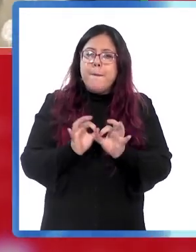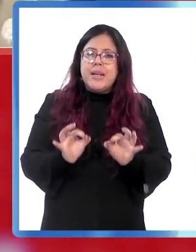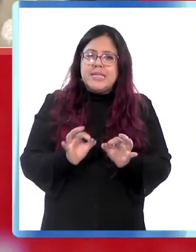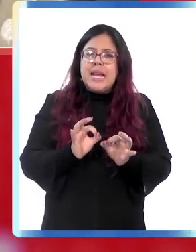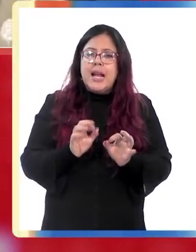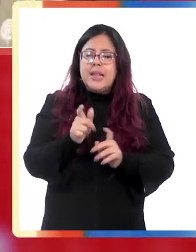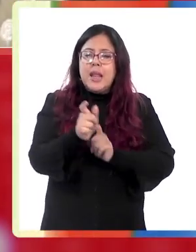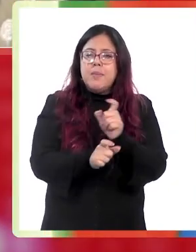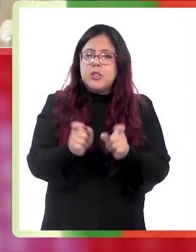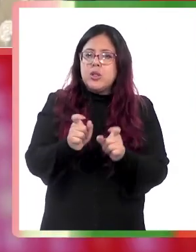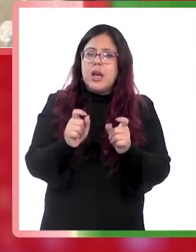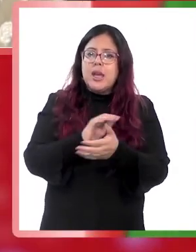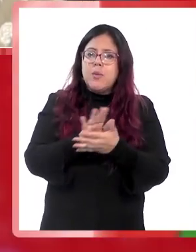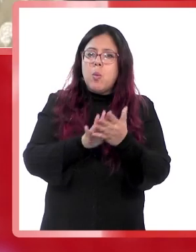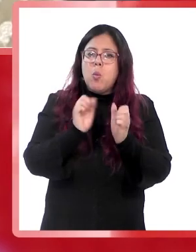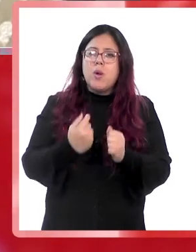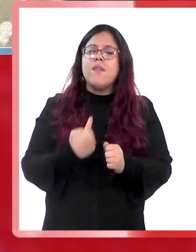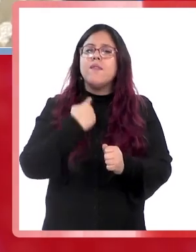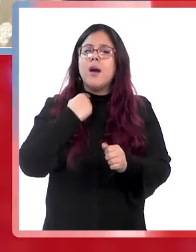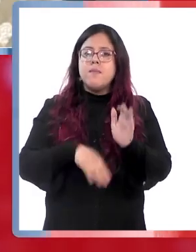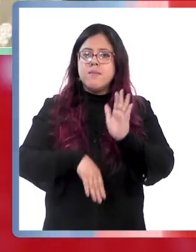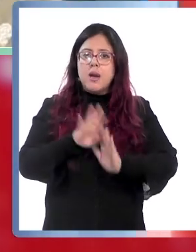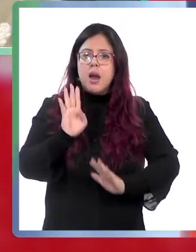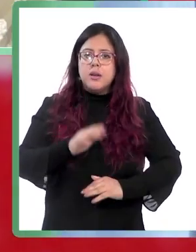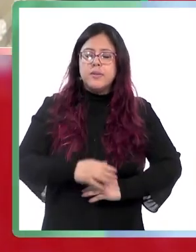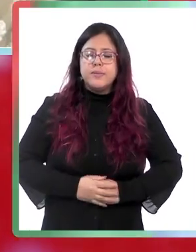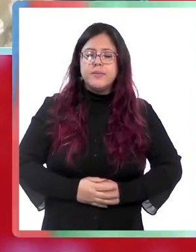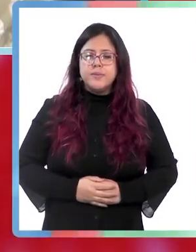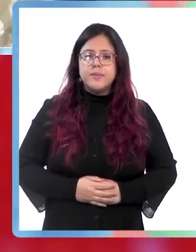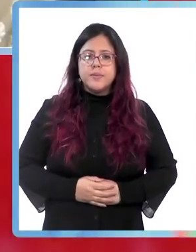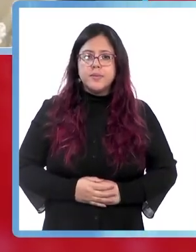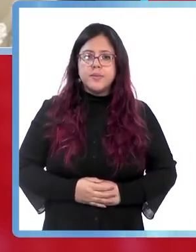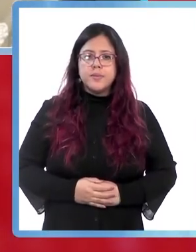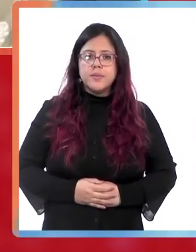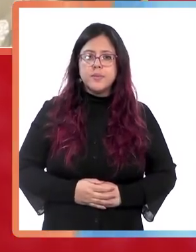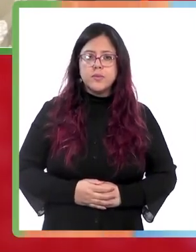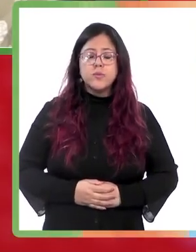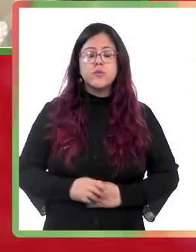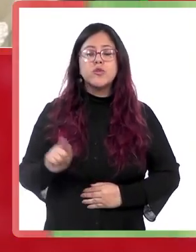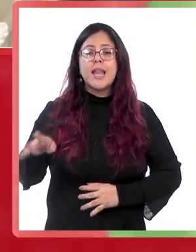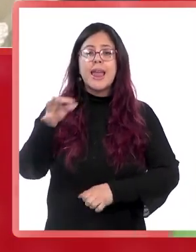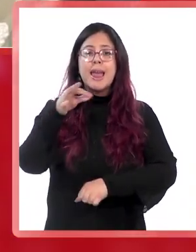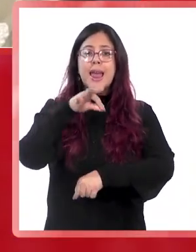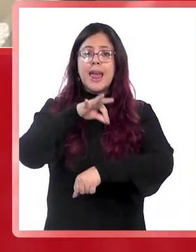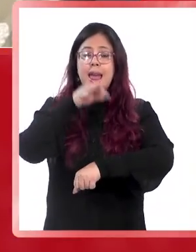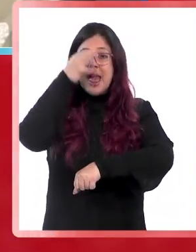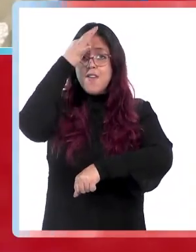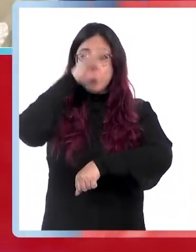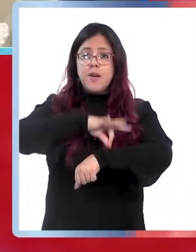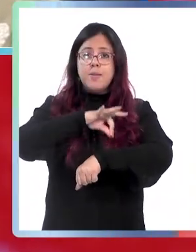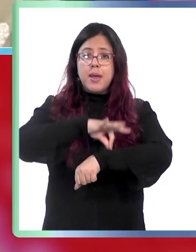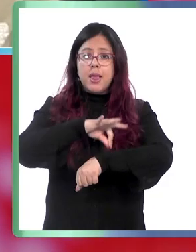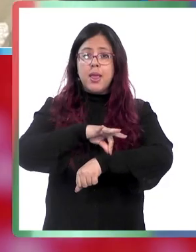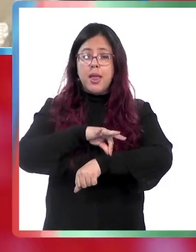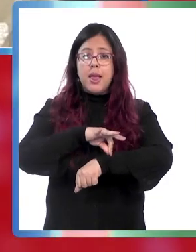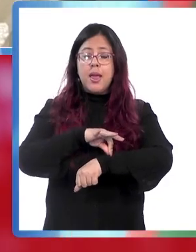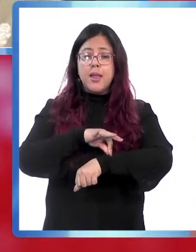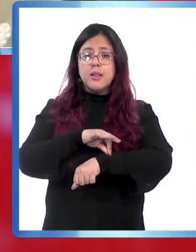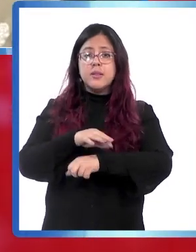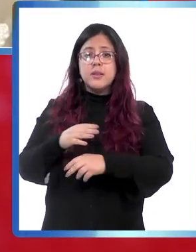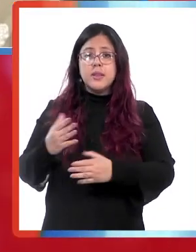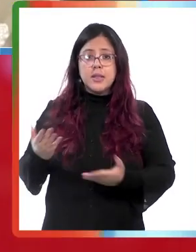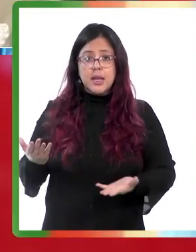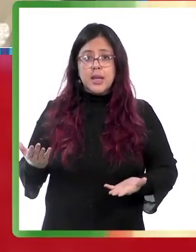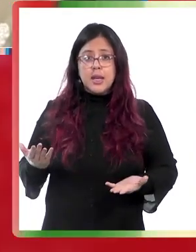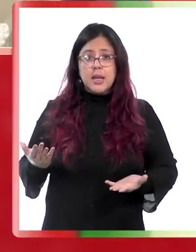específico y que puede ser más afectado en este ámbito? Sí, esta enfermedad, hasta lo que ahora